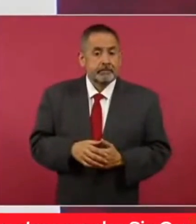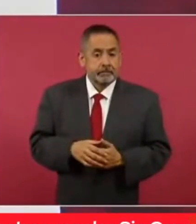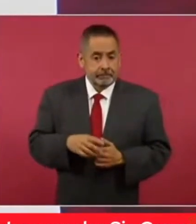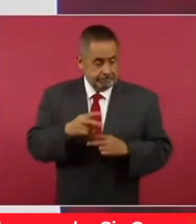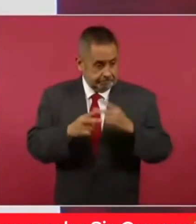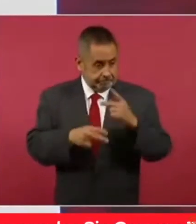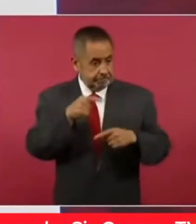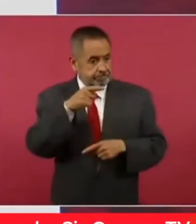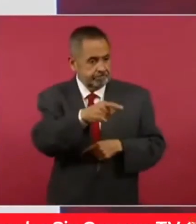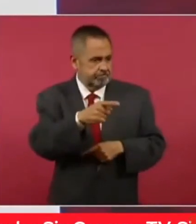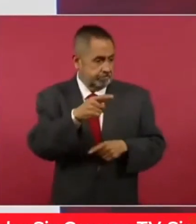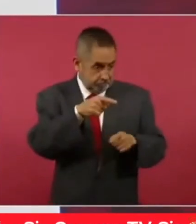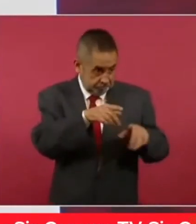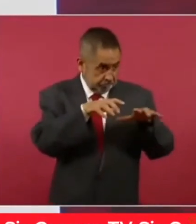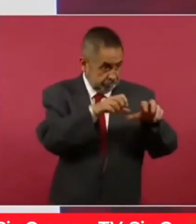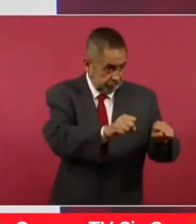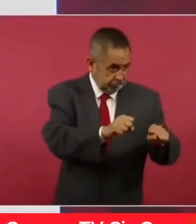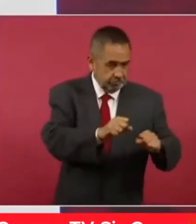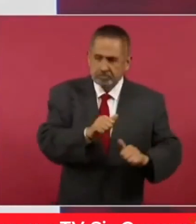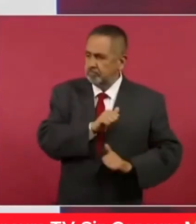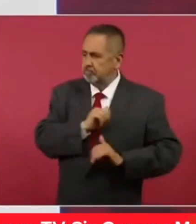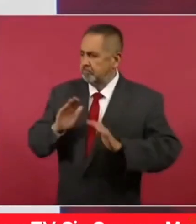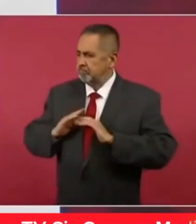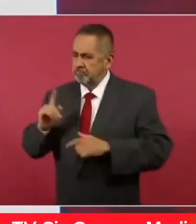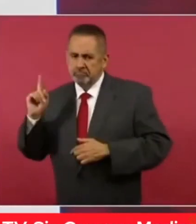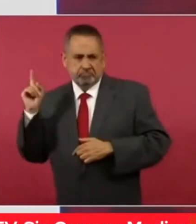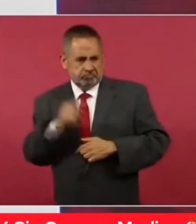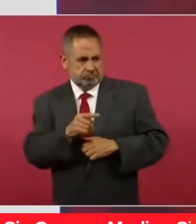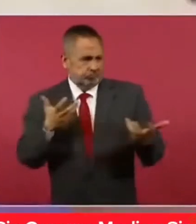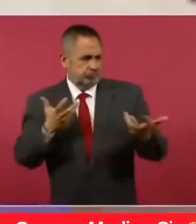te voy a mandar al ejército.